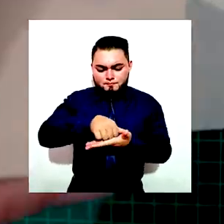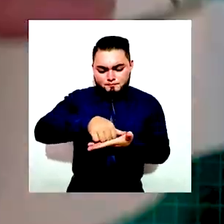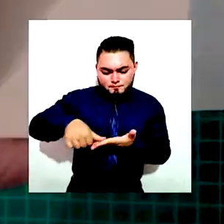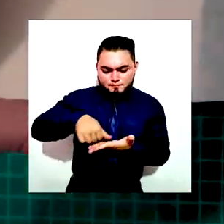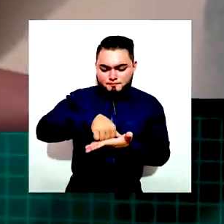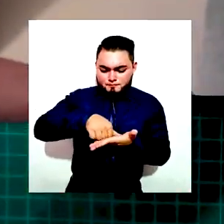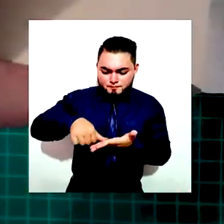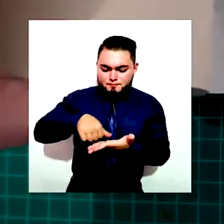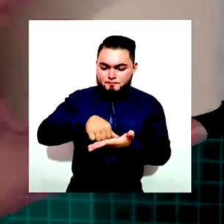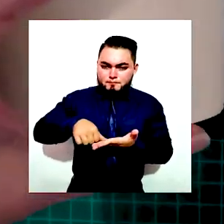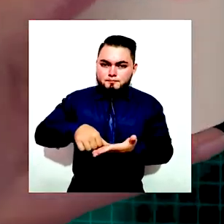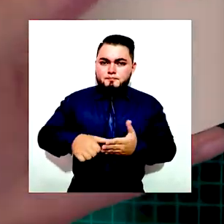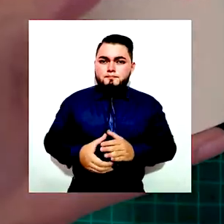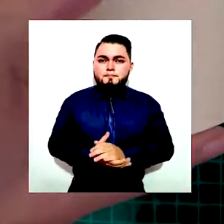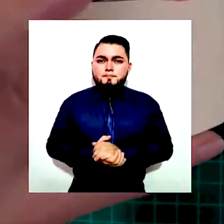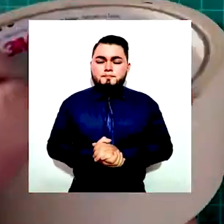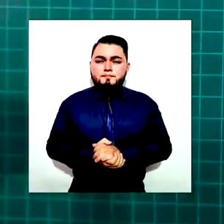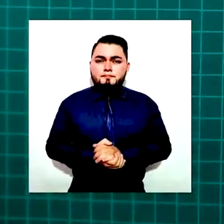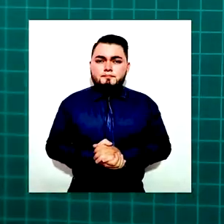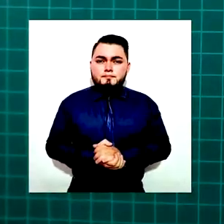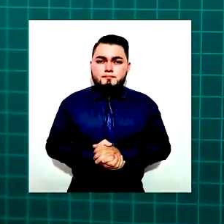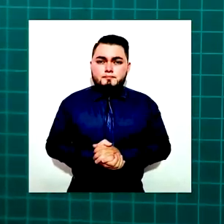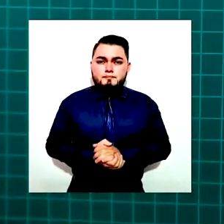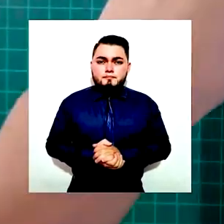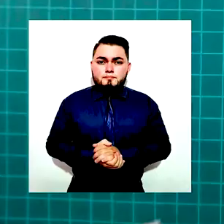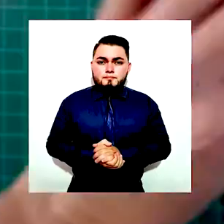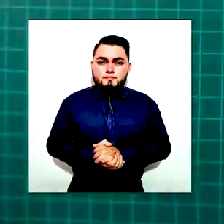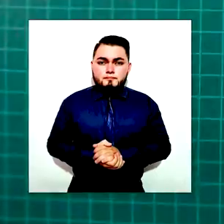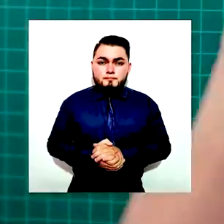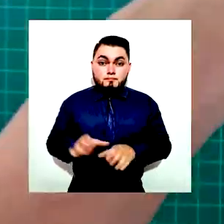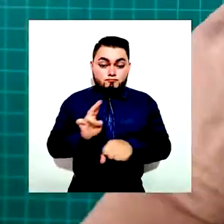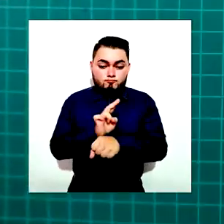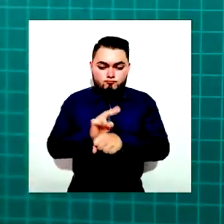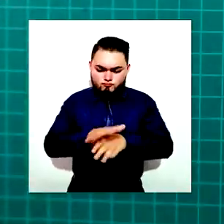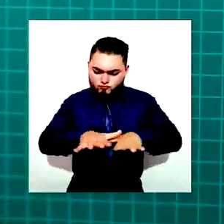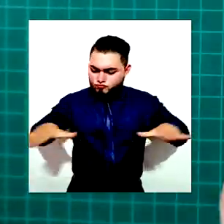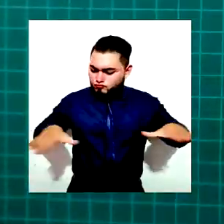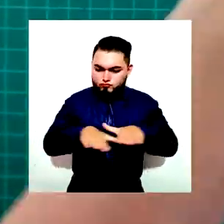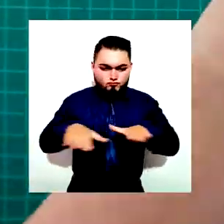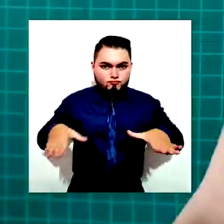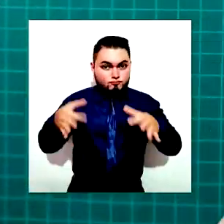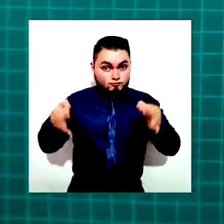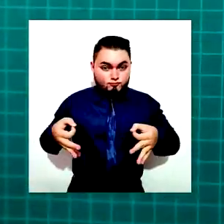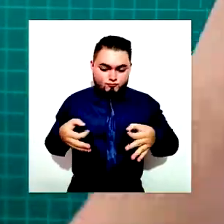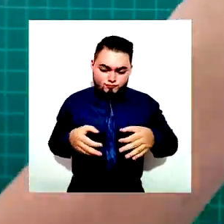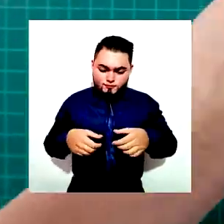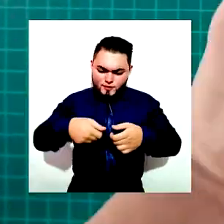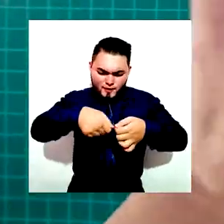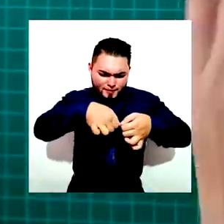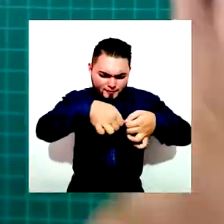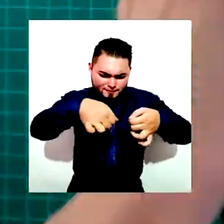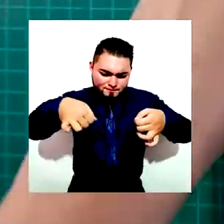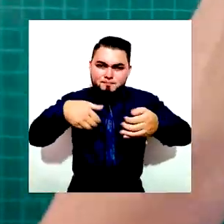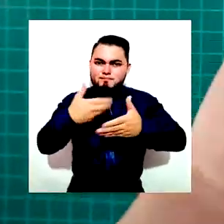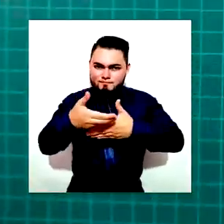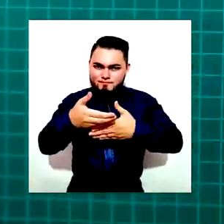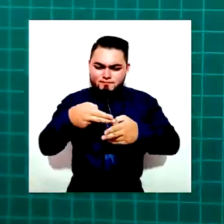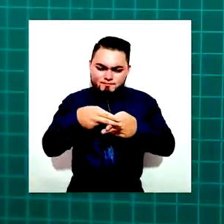Si lo harás en la misma forma en la que lo estoy haciendo, procura utilizar una superficie en la que puedas cortar con el